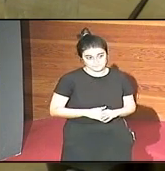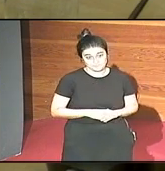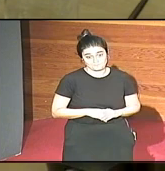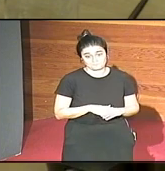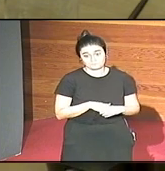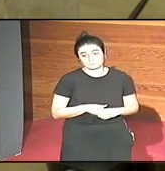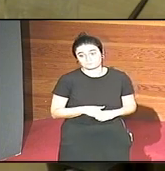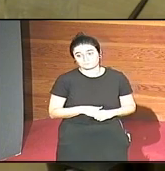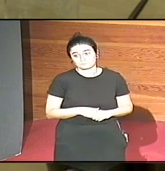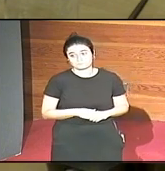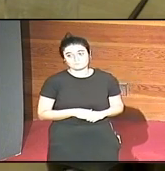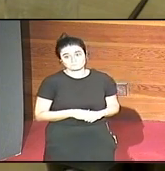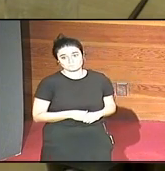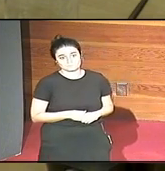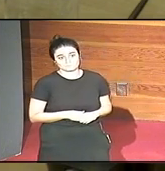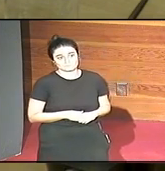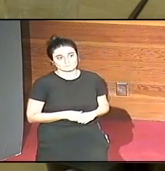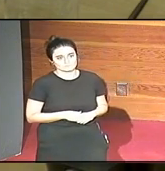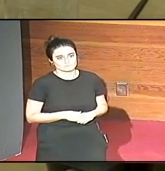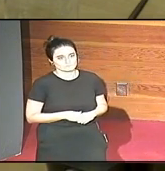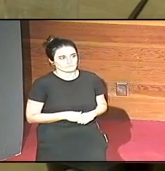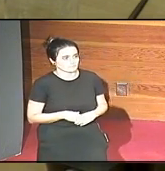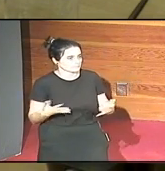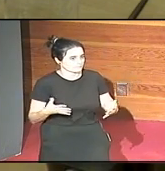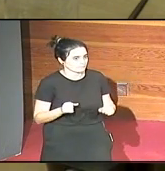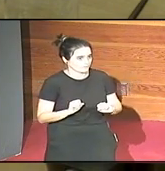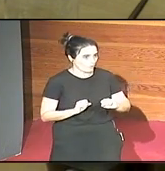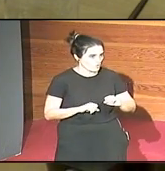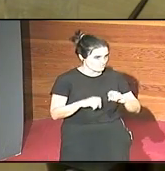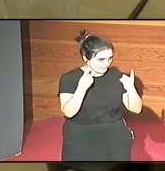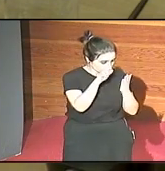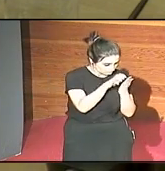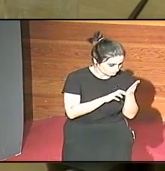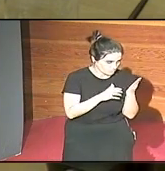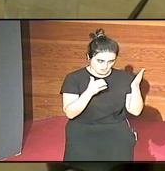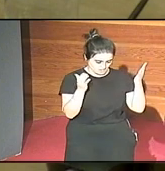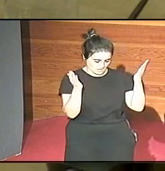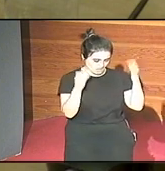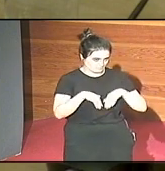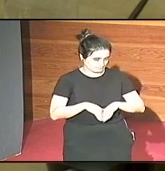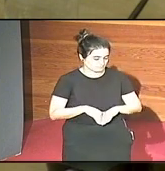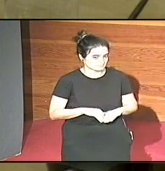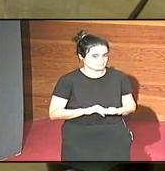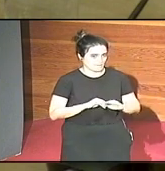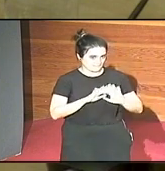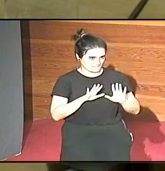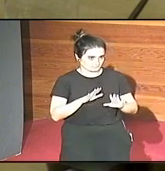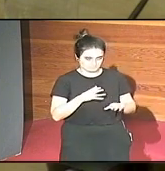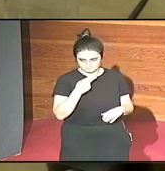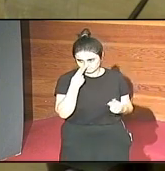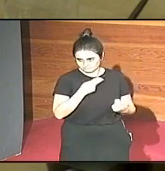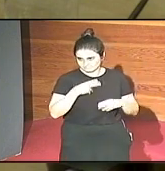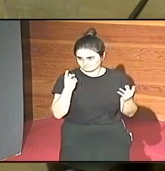Esto no está escrito oficialmente en ninguna parte, pero se discute